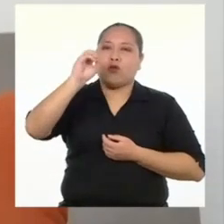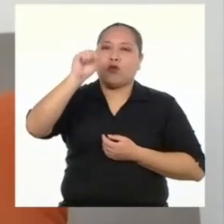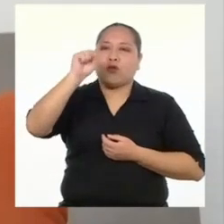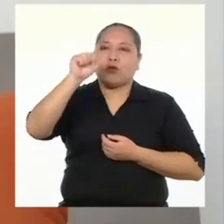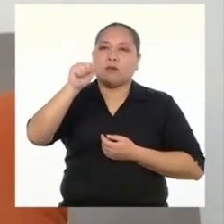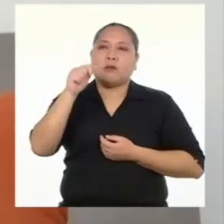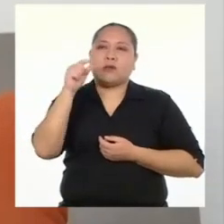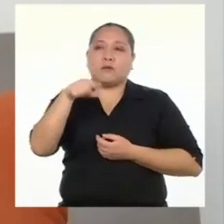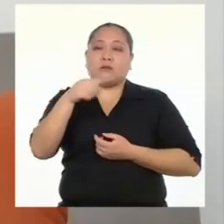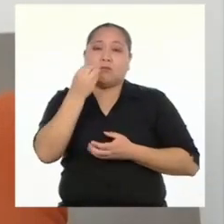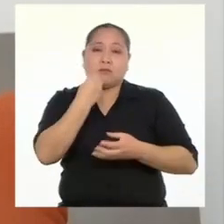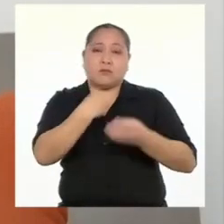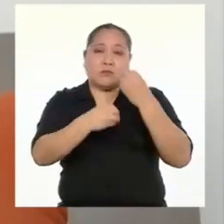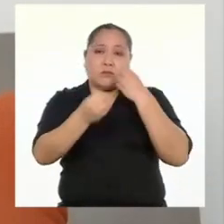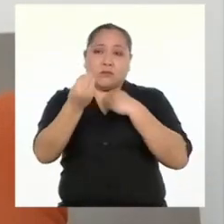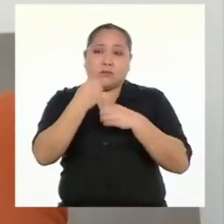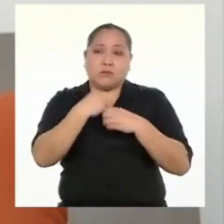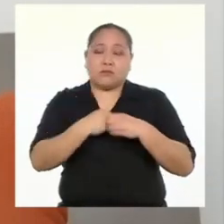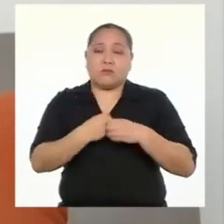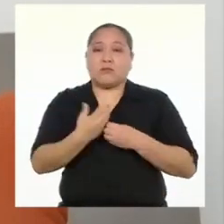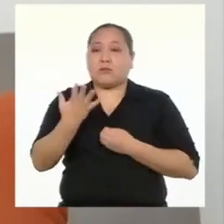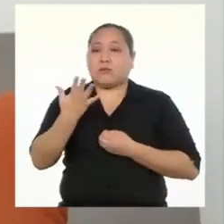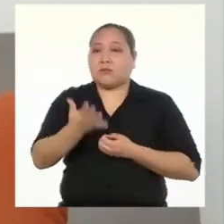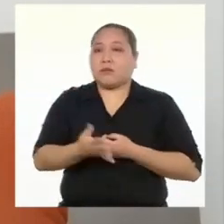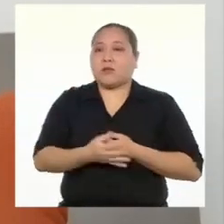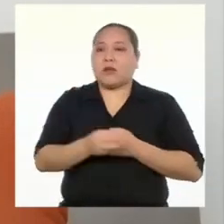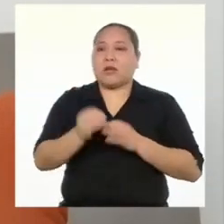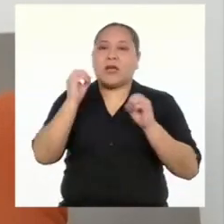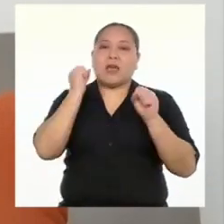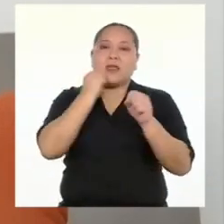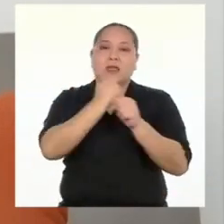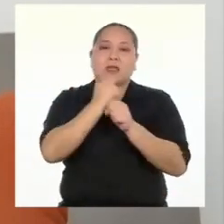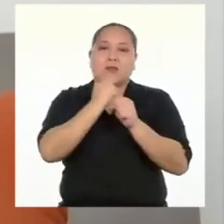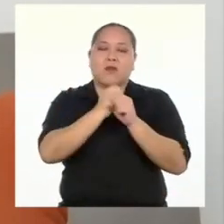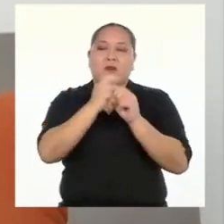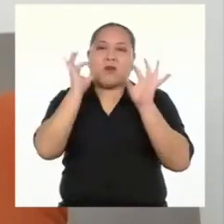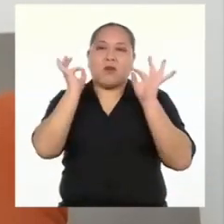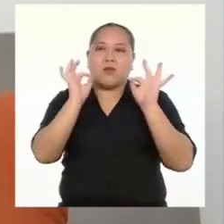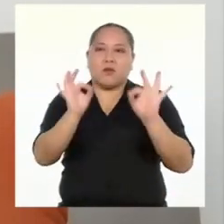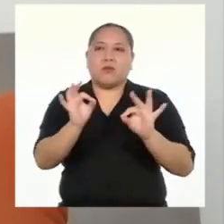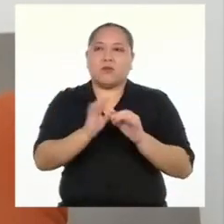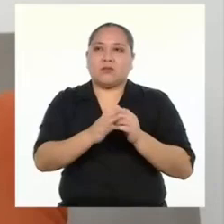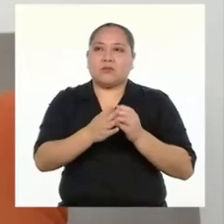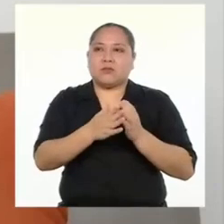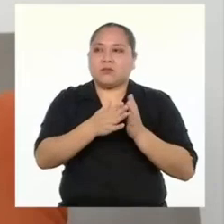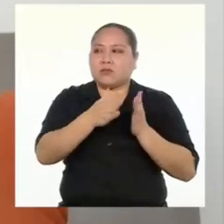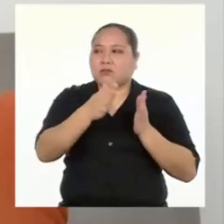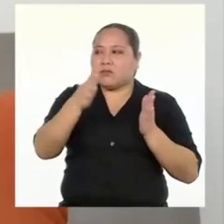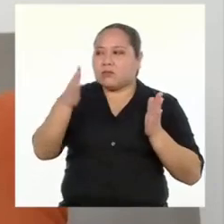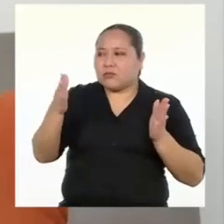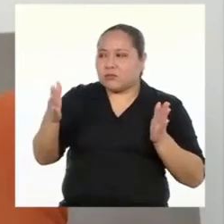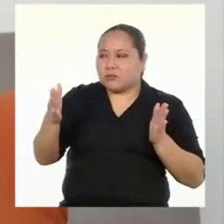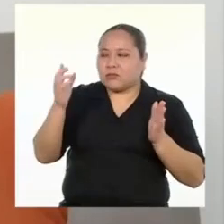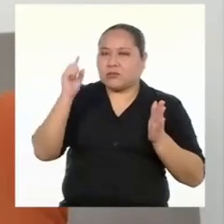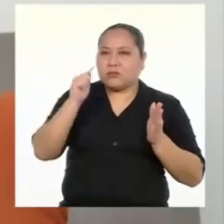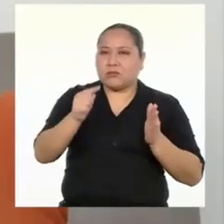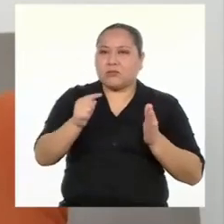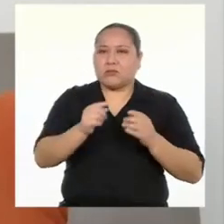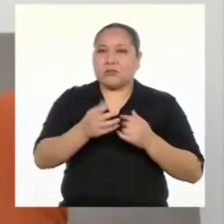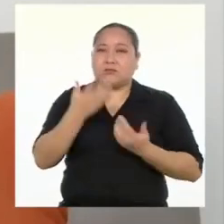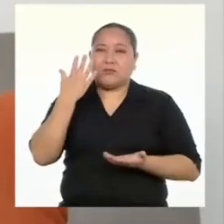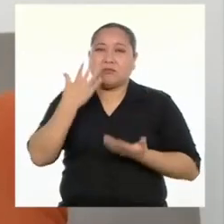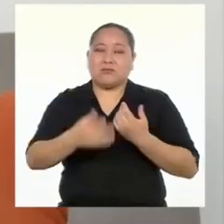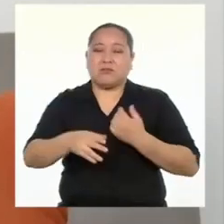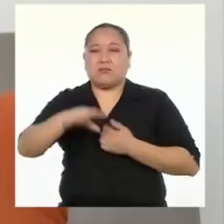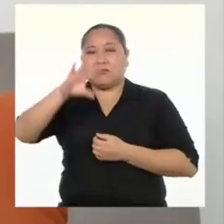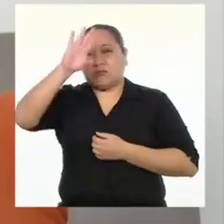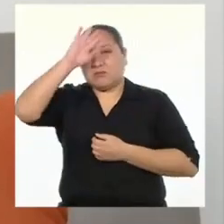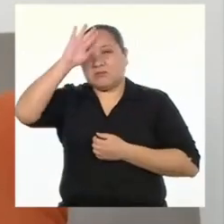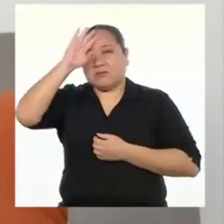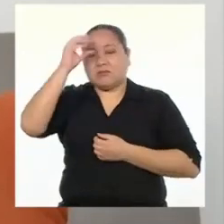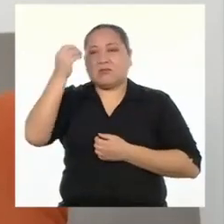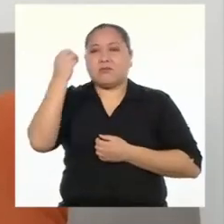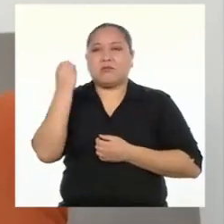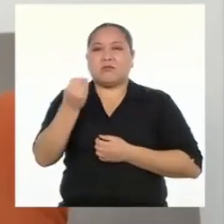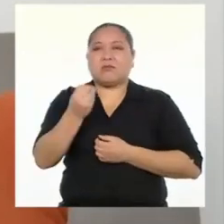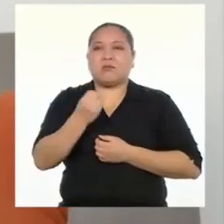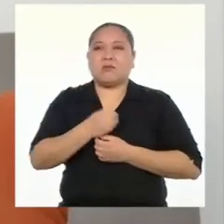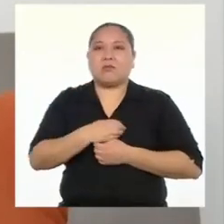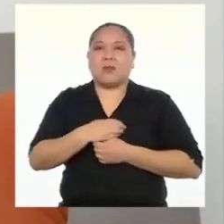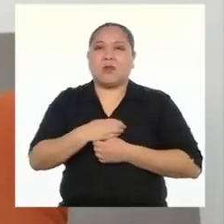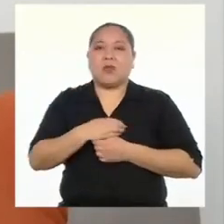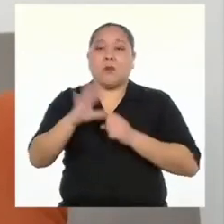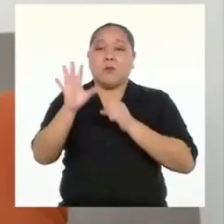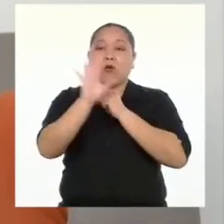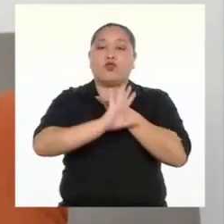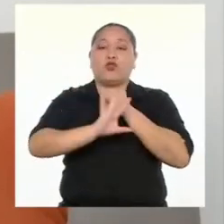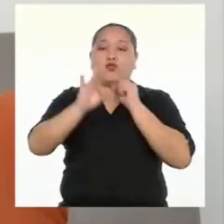los alimentos para que pueda funcionar adecuadamente y a largo plazo te puede predisponer a infecciones porque tus defensas